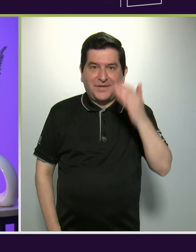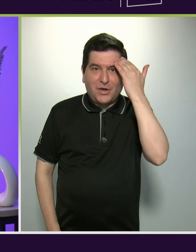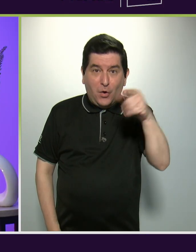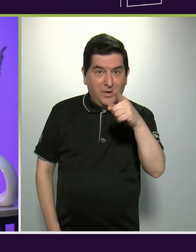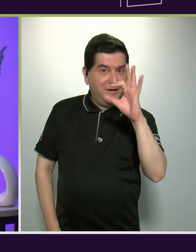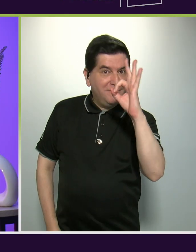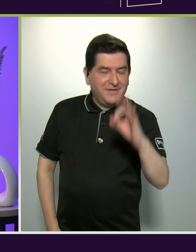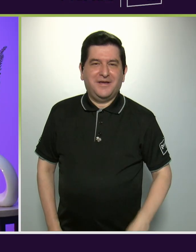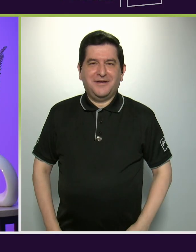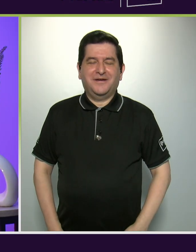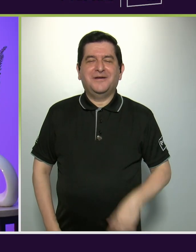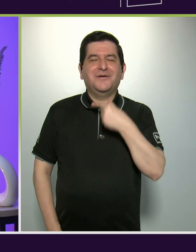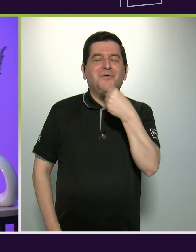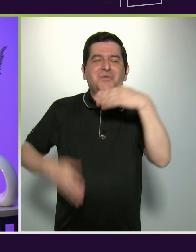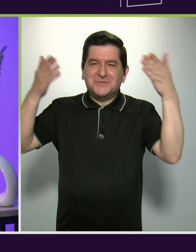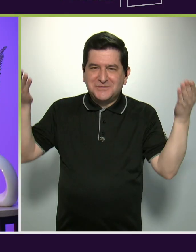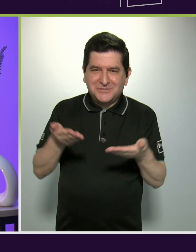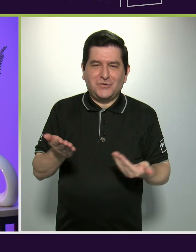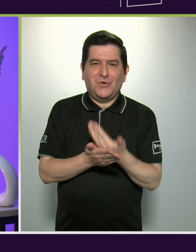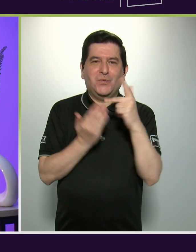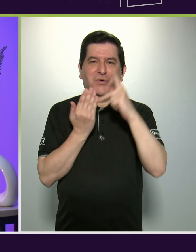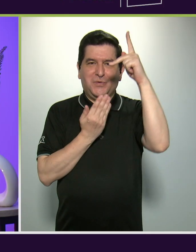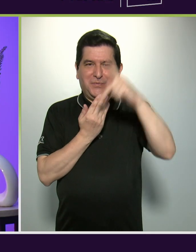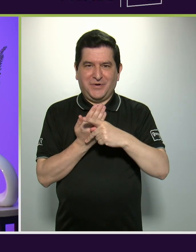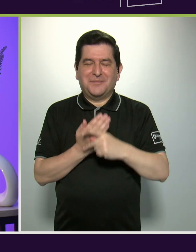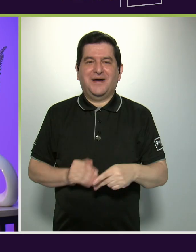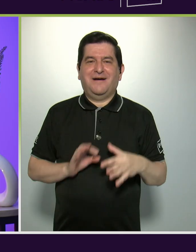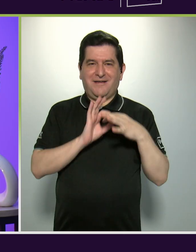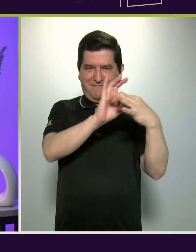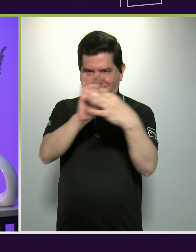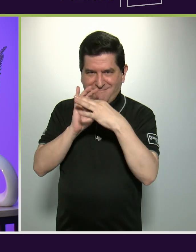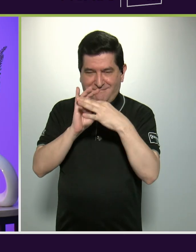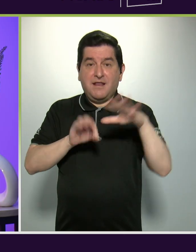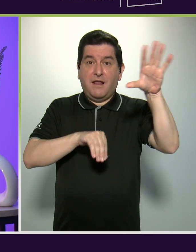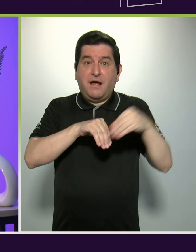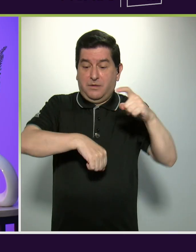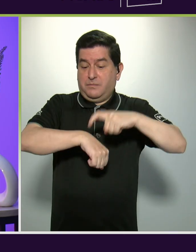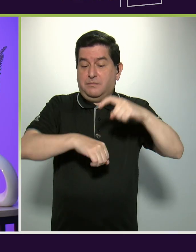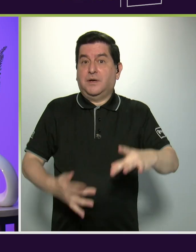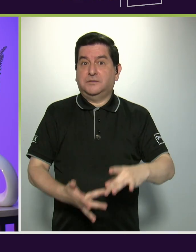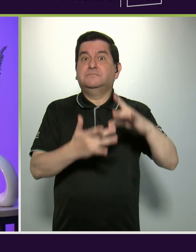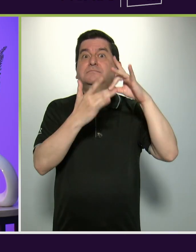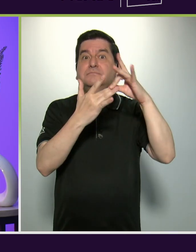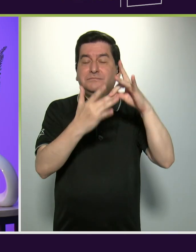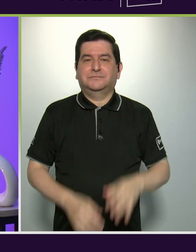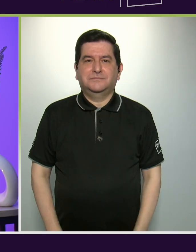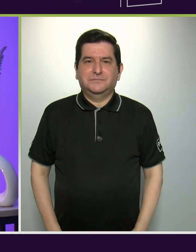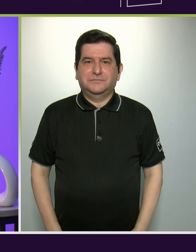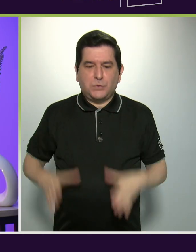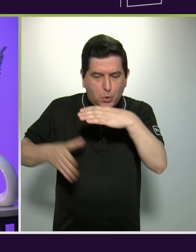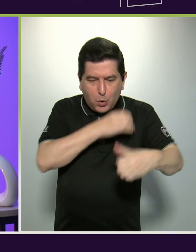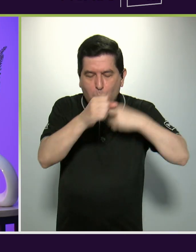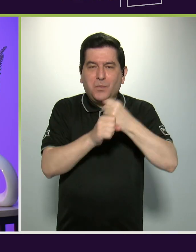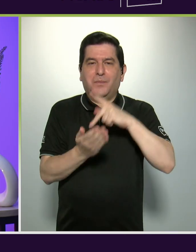Hola, ¿qué tal? Es un gusto darles la bienvenida a una nueva edición de Nexos y además en una ocasión muy especial, el